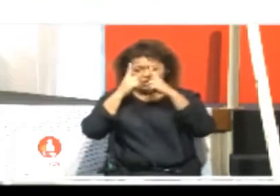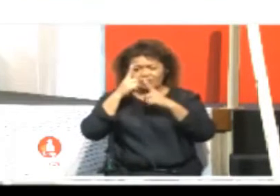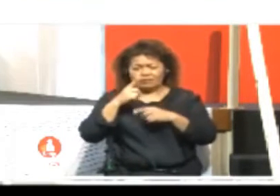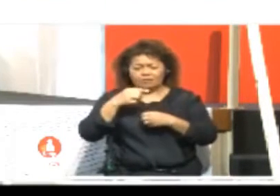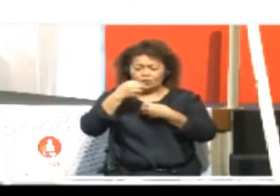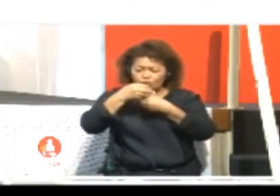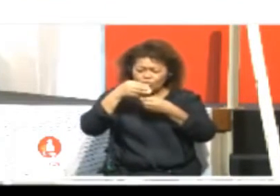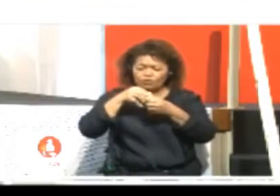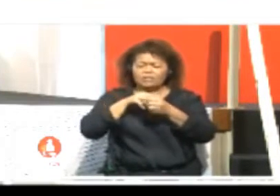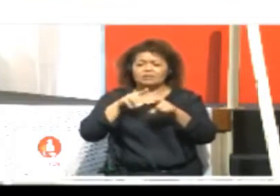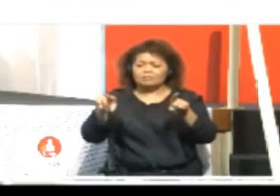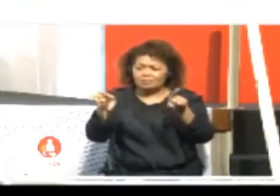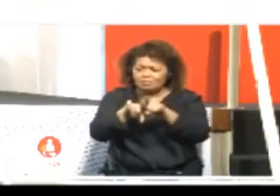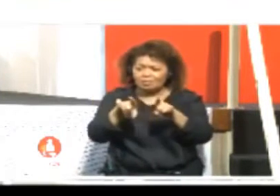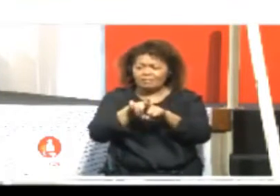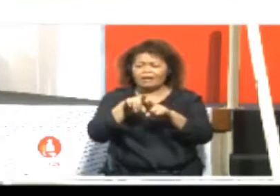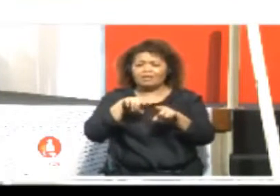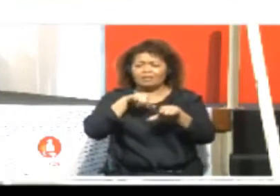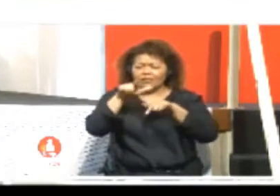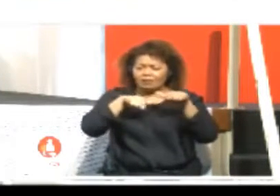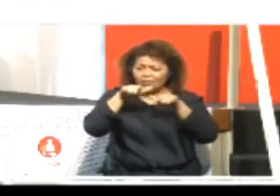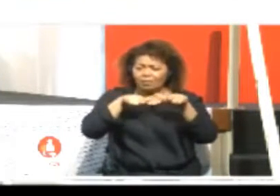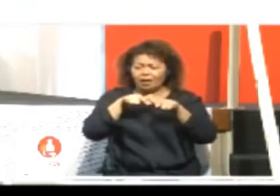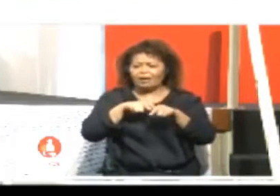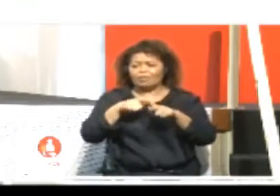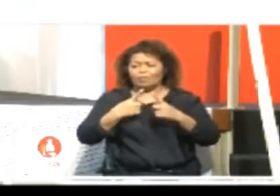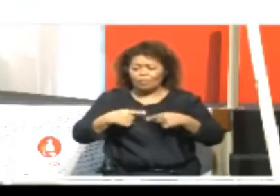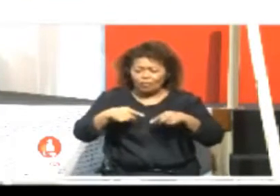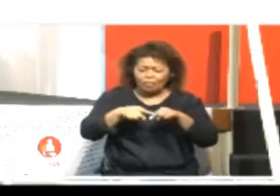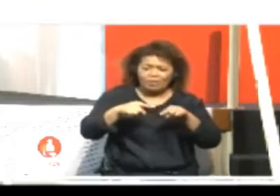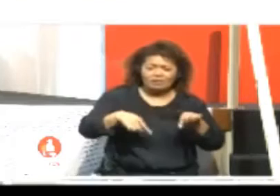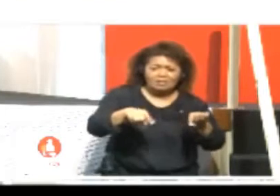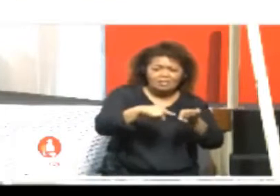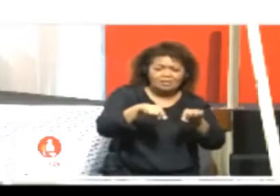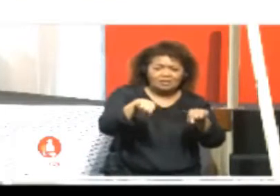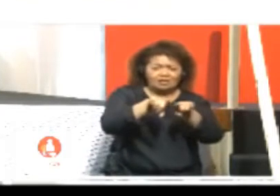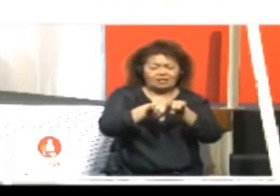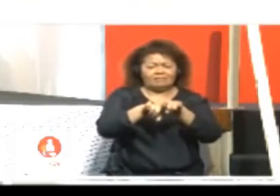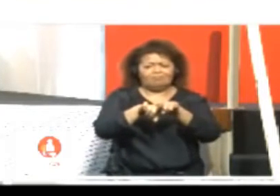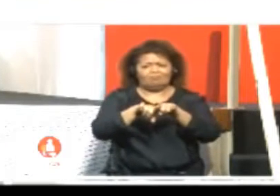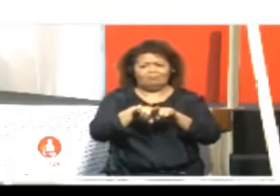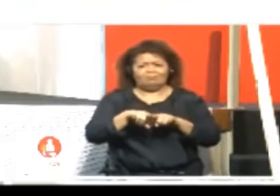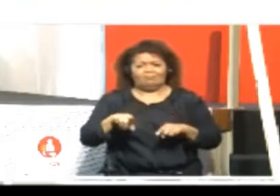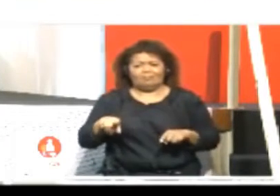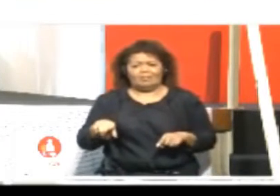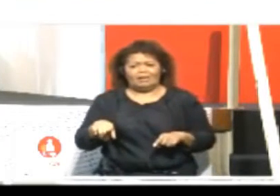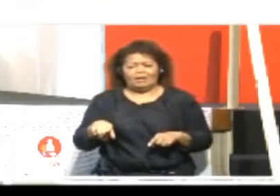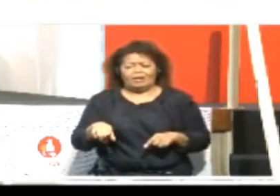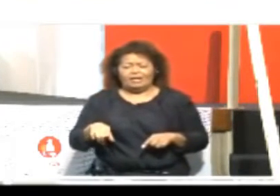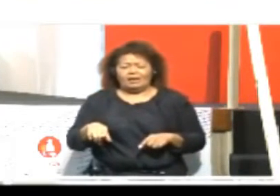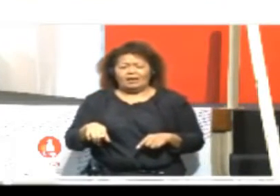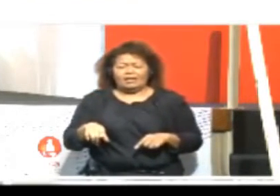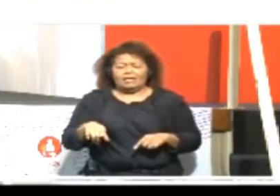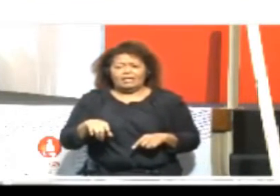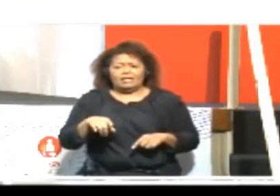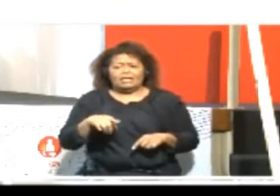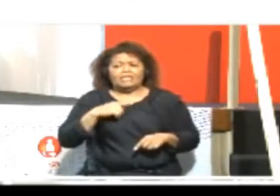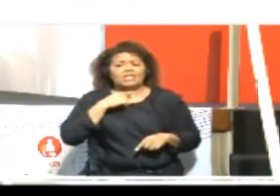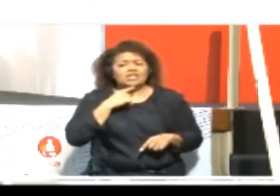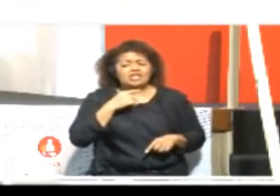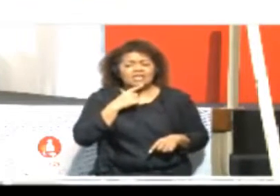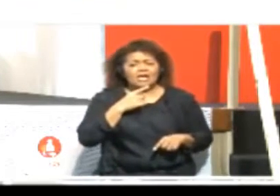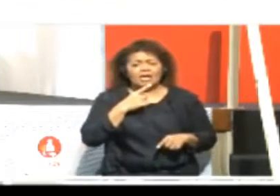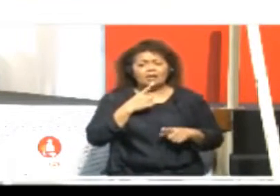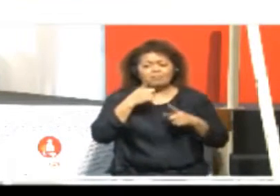ningún municipio puede hacer un programa de infraestructura sin aplicar a un convenio. Ya el gobierno central no